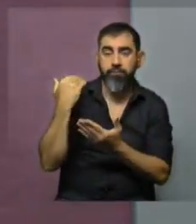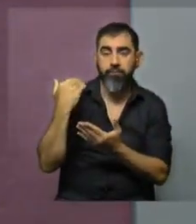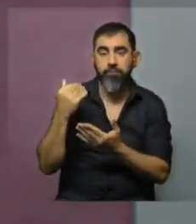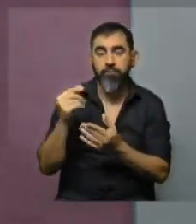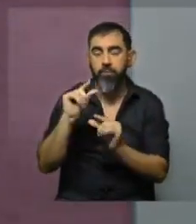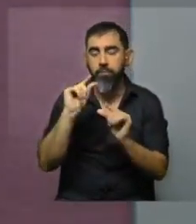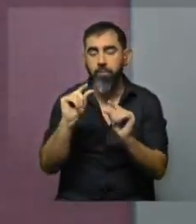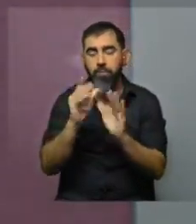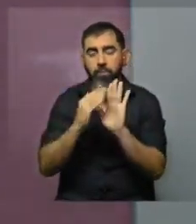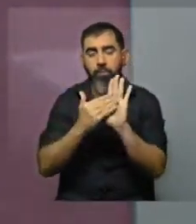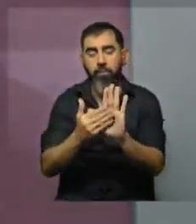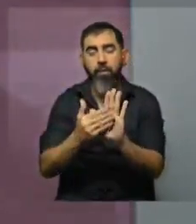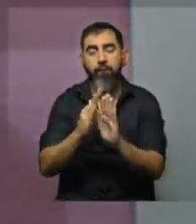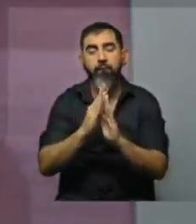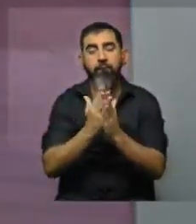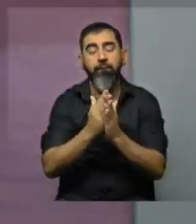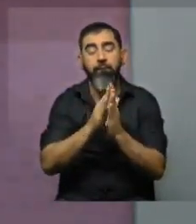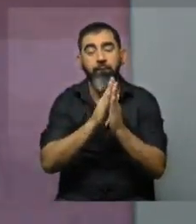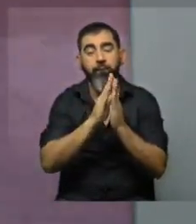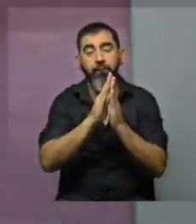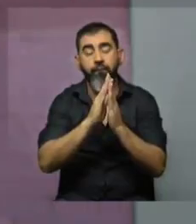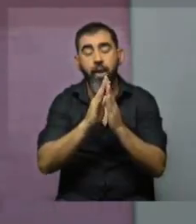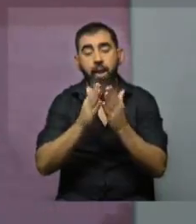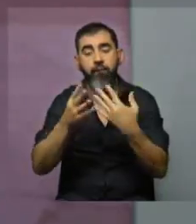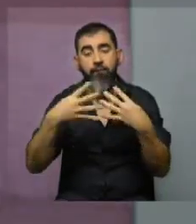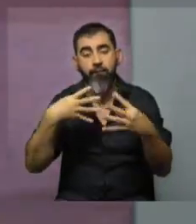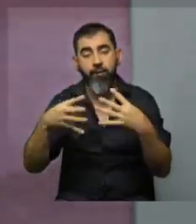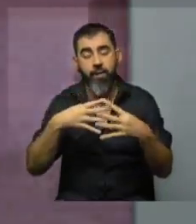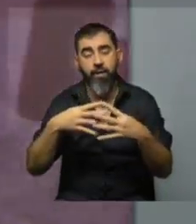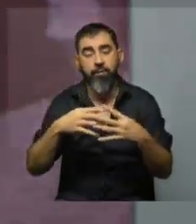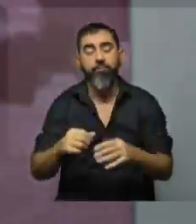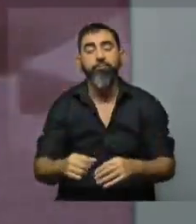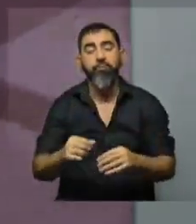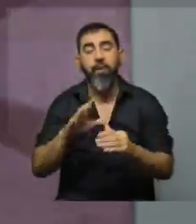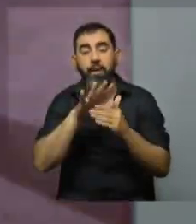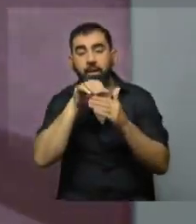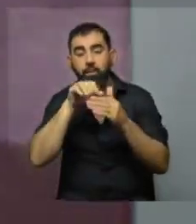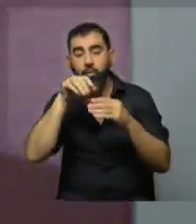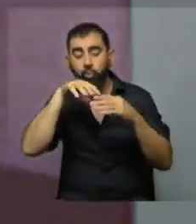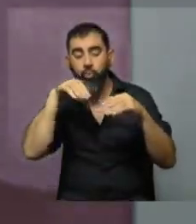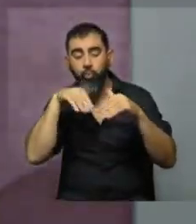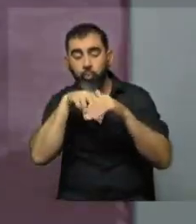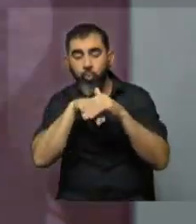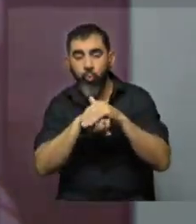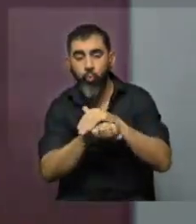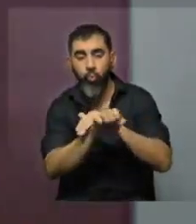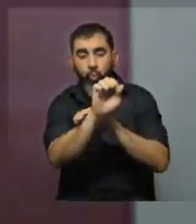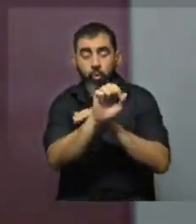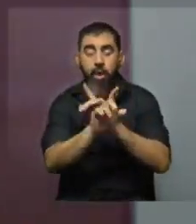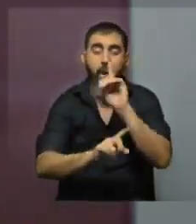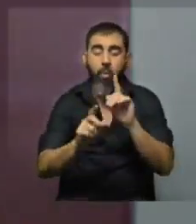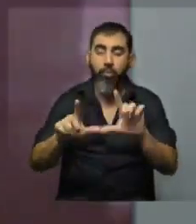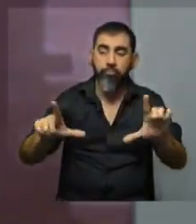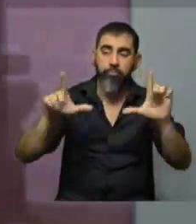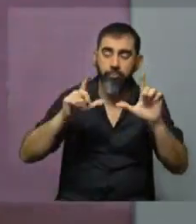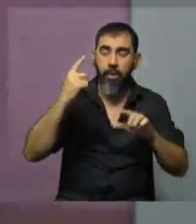poquito, lo presentó en la Feria del Libro, su última producción que se llama Asomando por el Túnel y que trae a alguno de esos protagonistas que realmente,